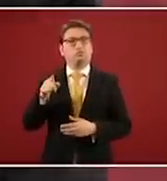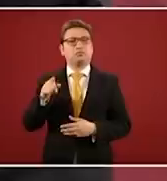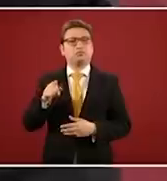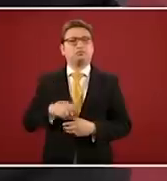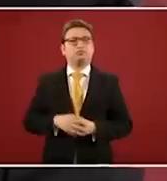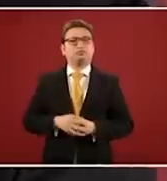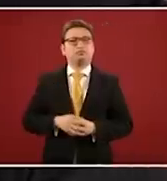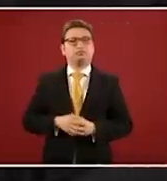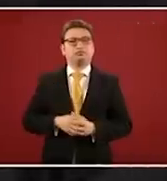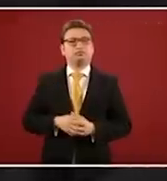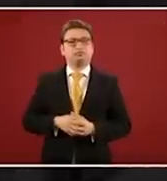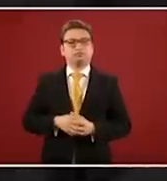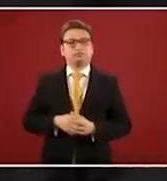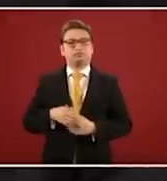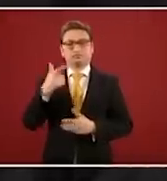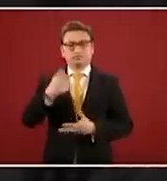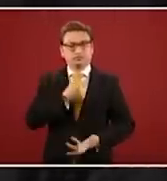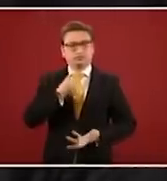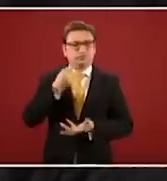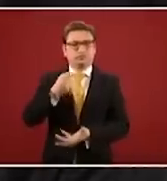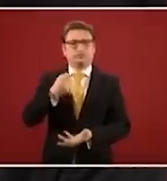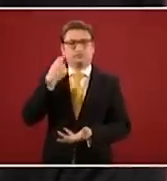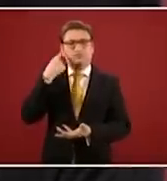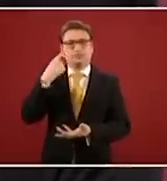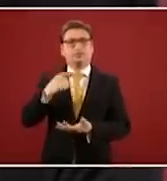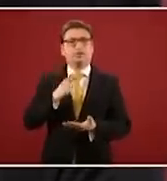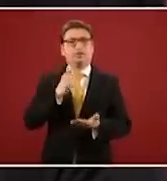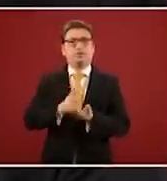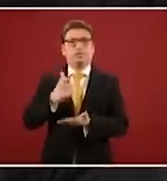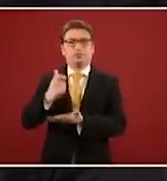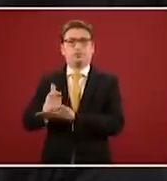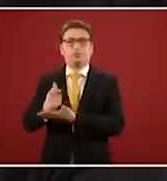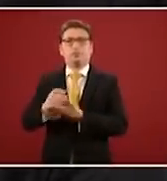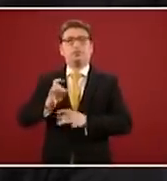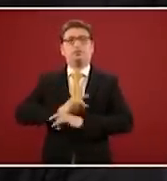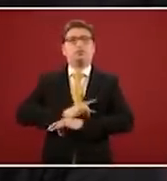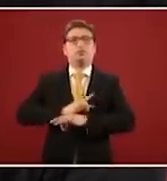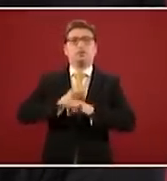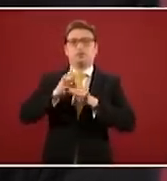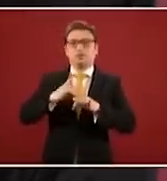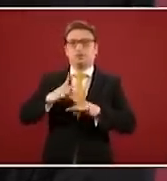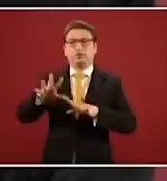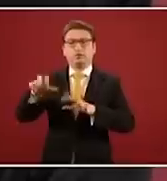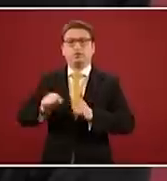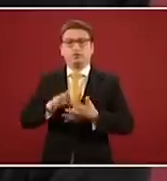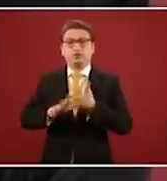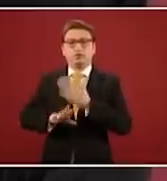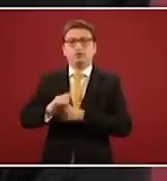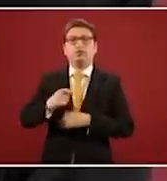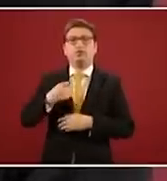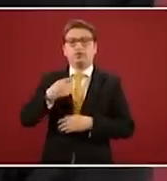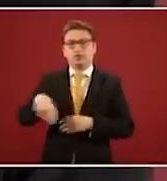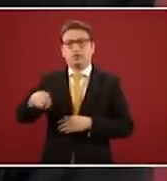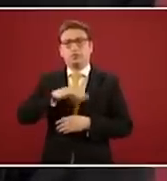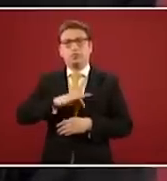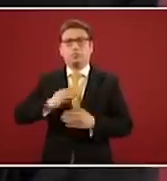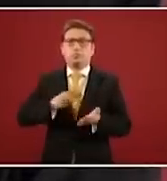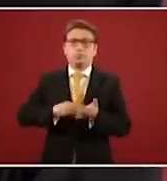con recursos para pagar fianzas en caso de que cometieran